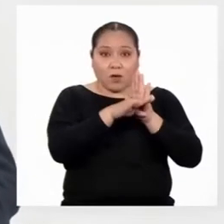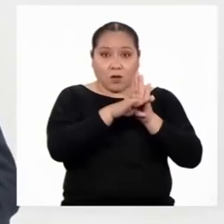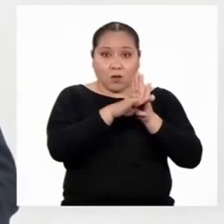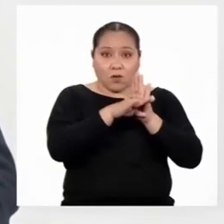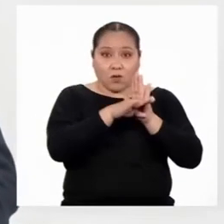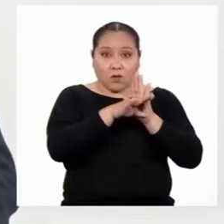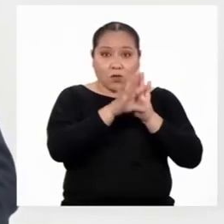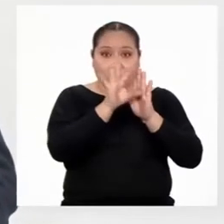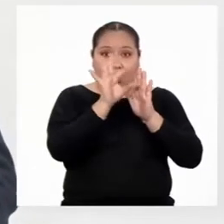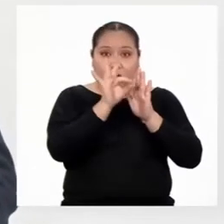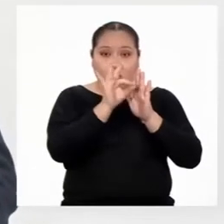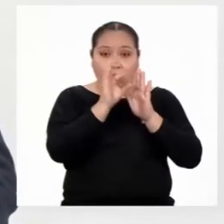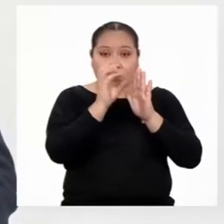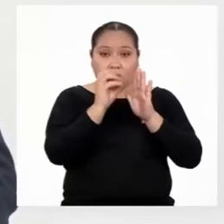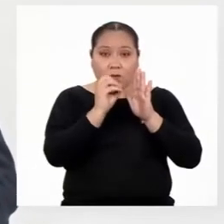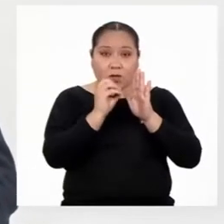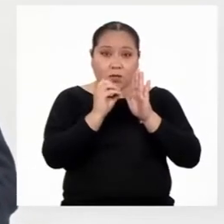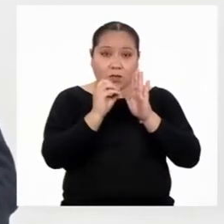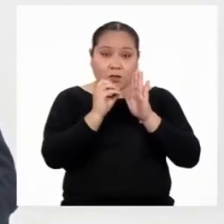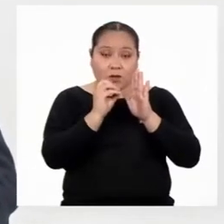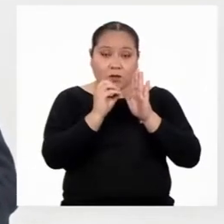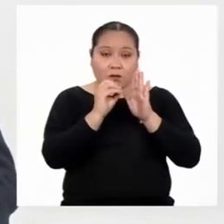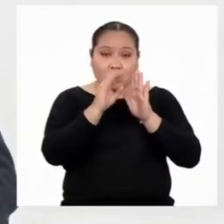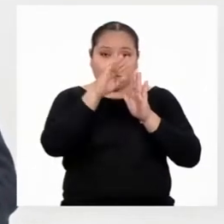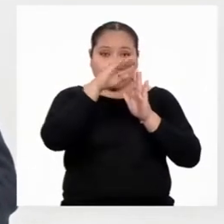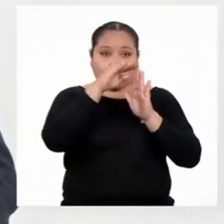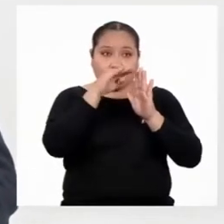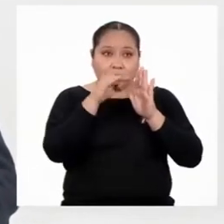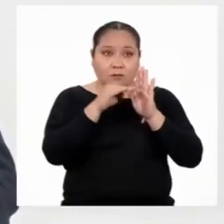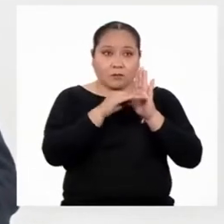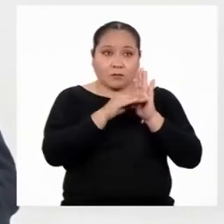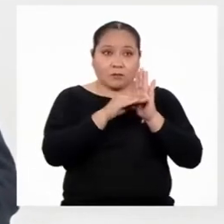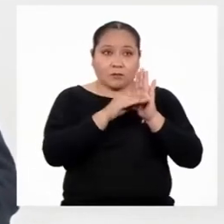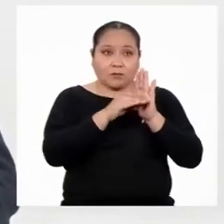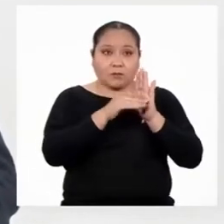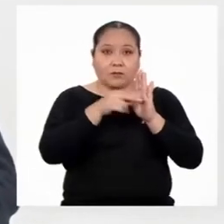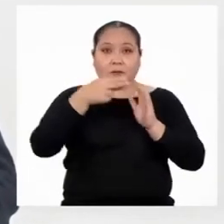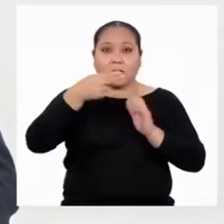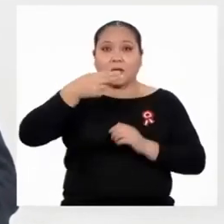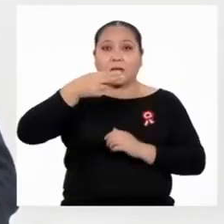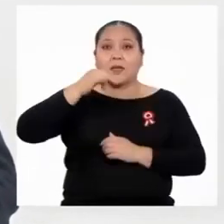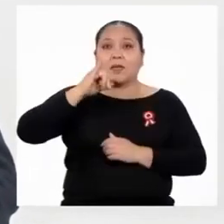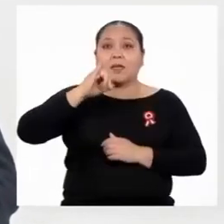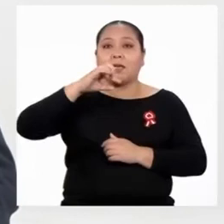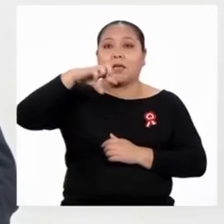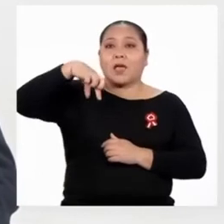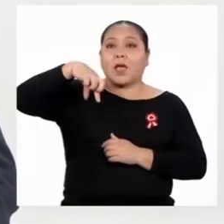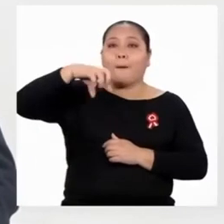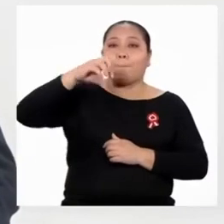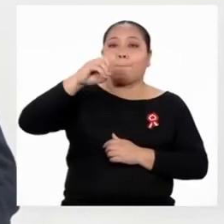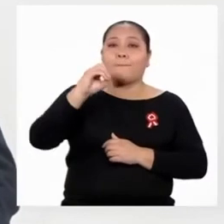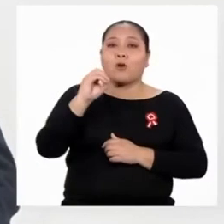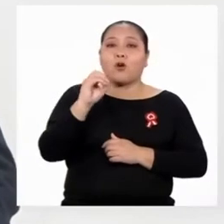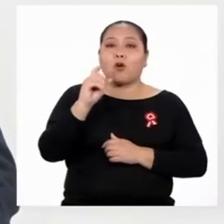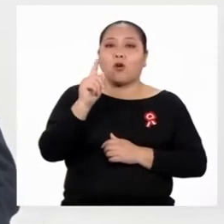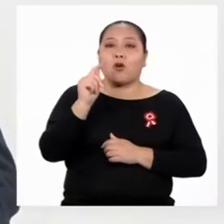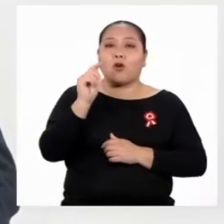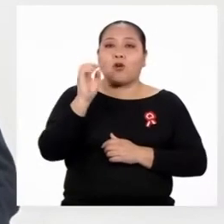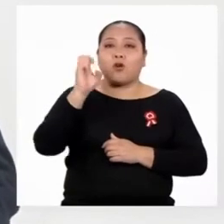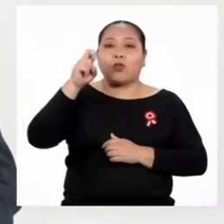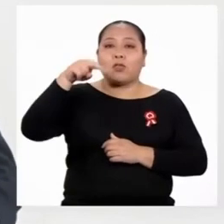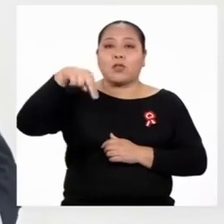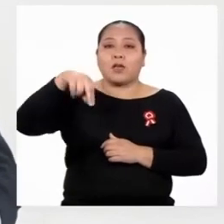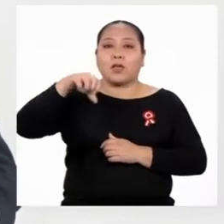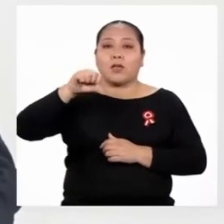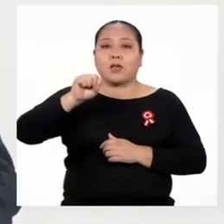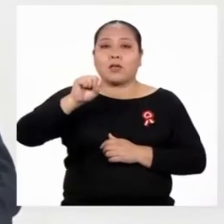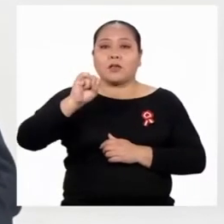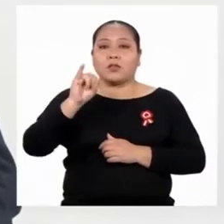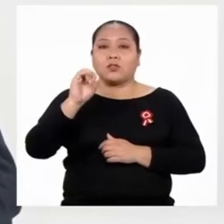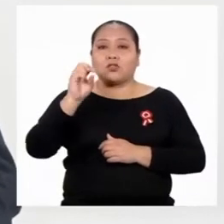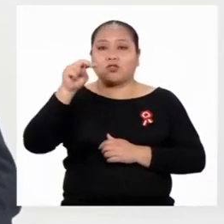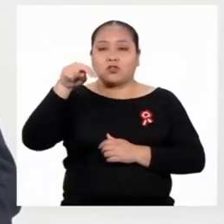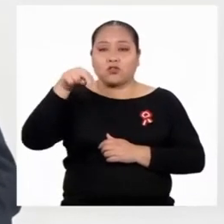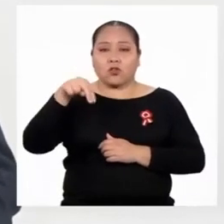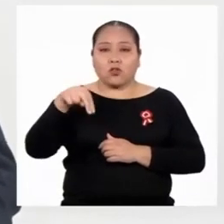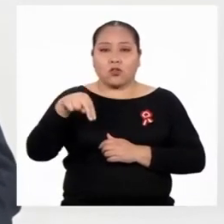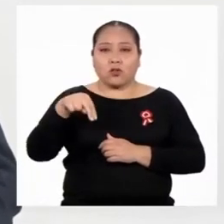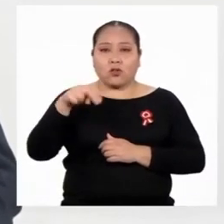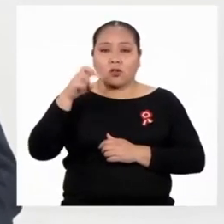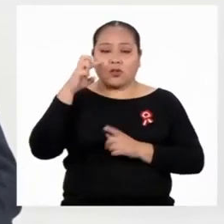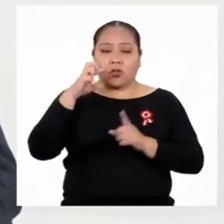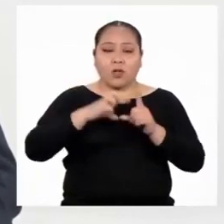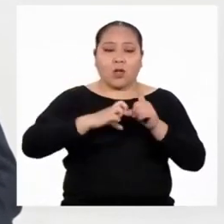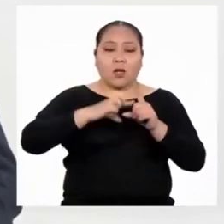90 milímetros de mercurio, se denomina hipotensión. Y esto sucede cuando la presión